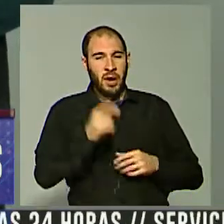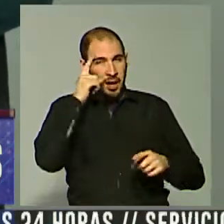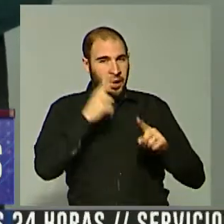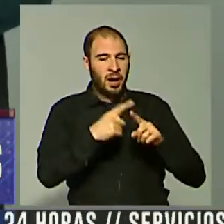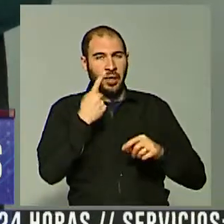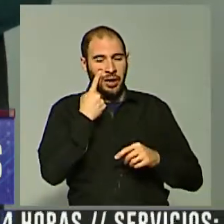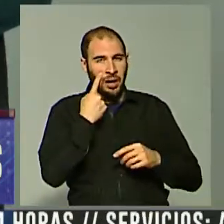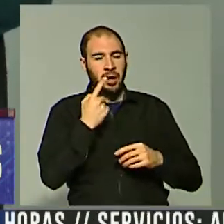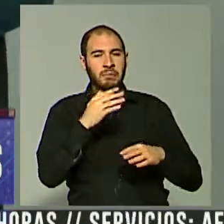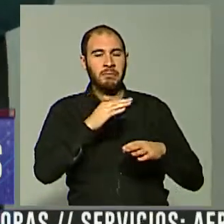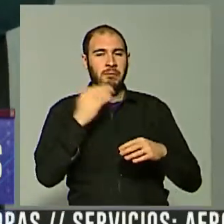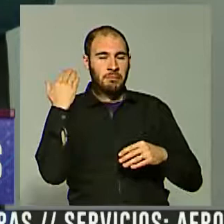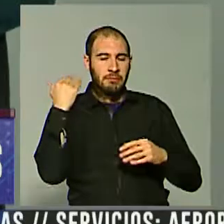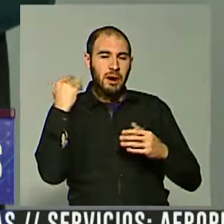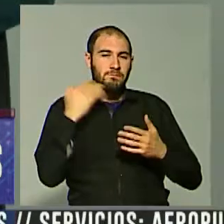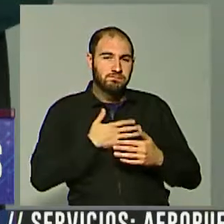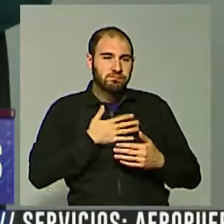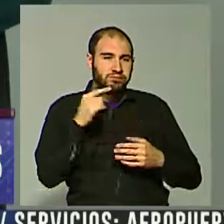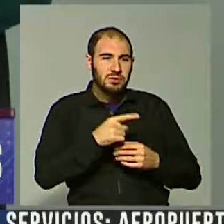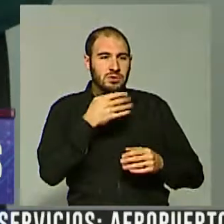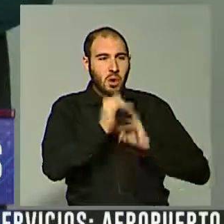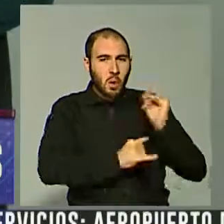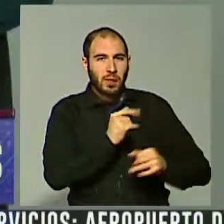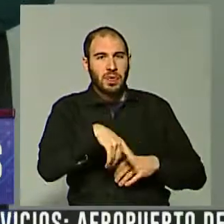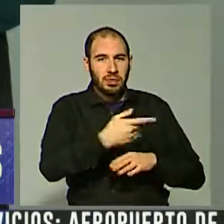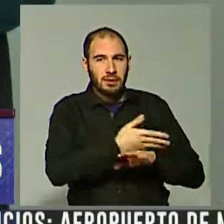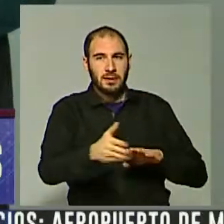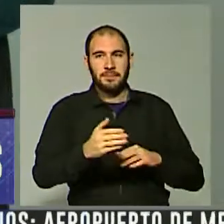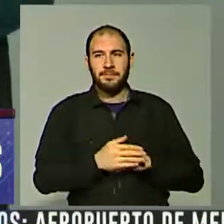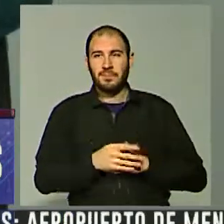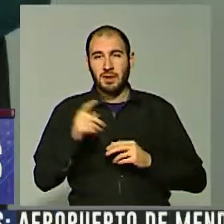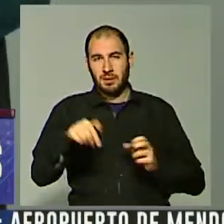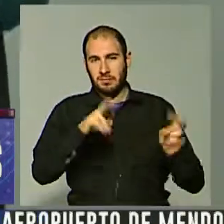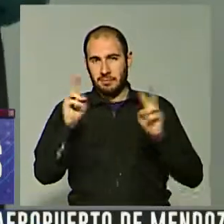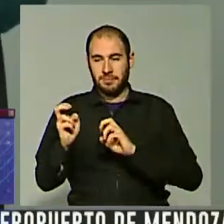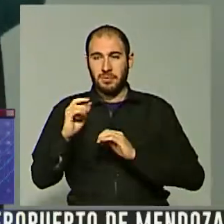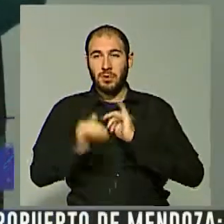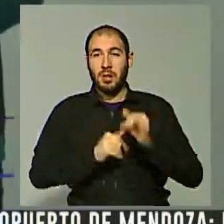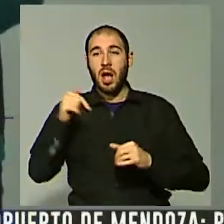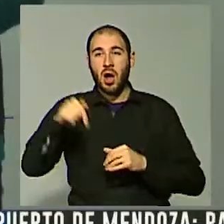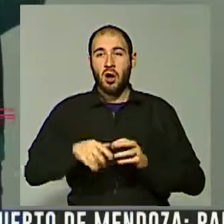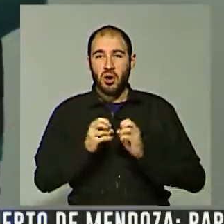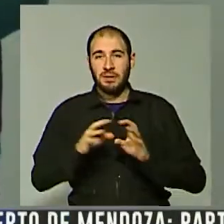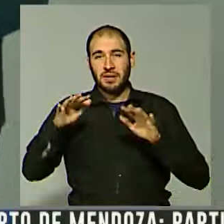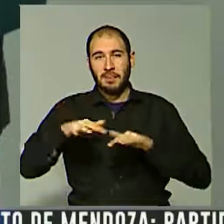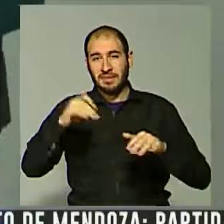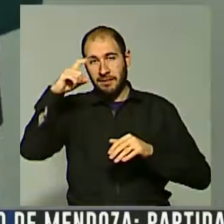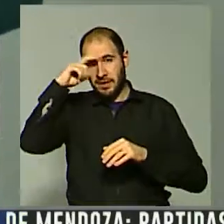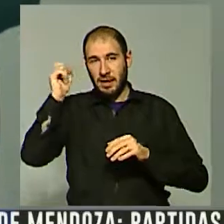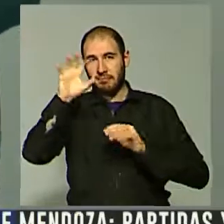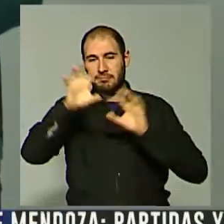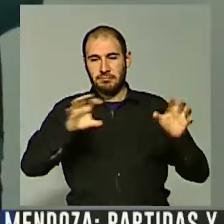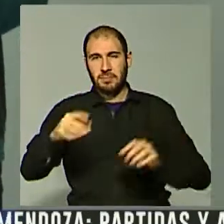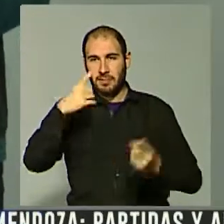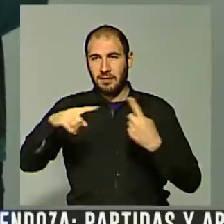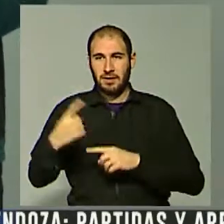exintendente tiene a cuestas, digamos, y que va a tener que dar explicaciones y responder muchas preguntas. Bueno, vamos a pasar a otro tema, porque hoy comenzó la marcha federal en distintos puntos